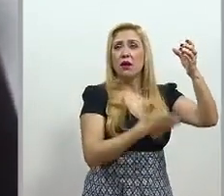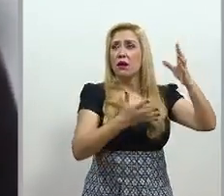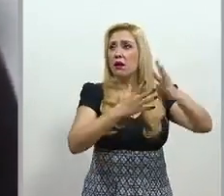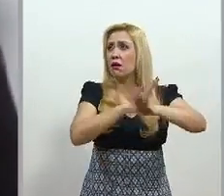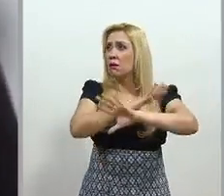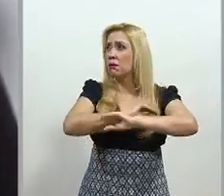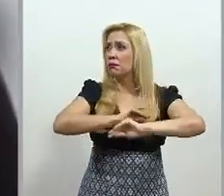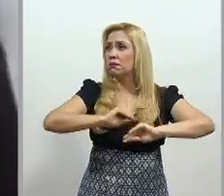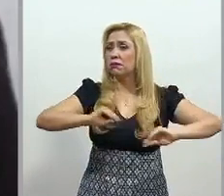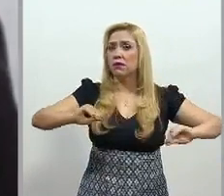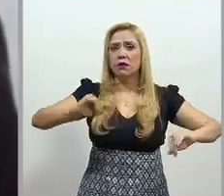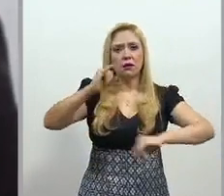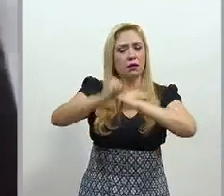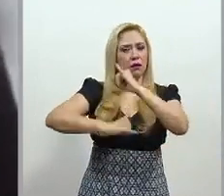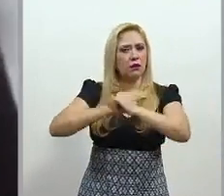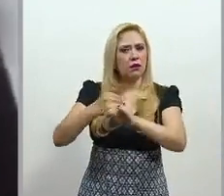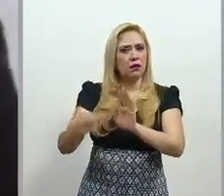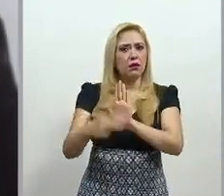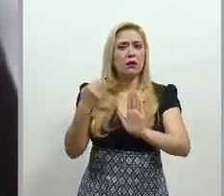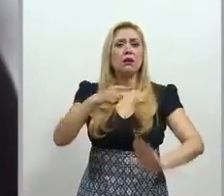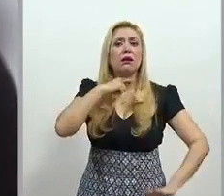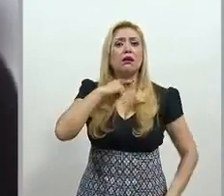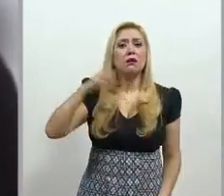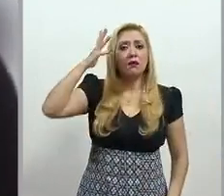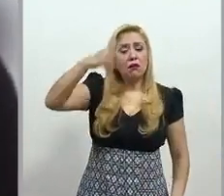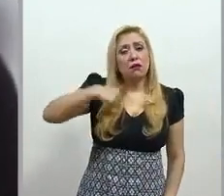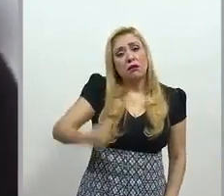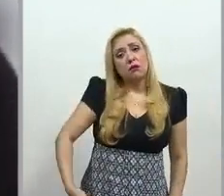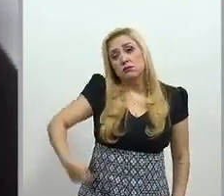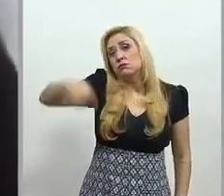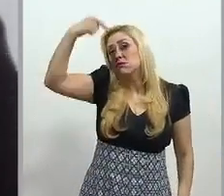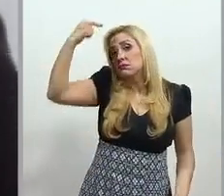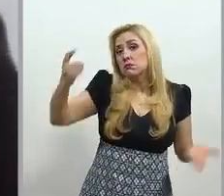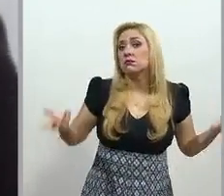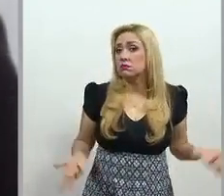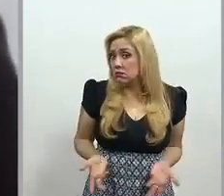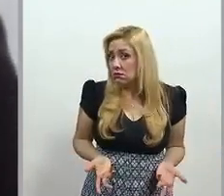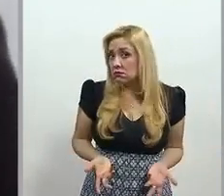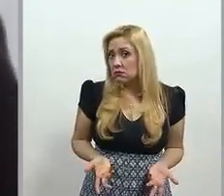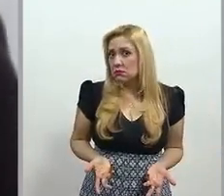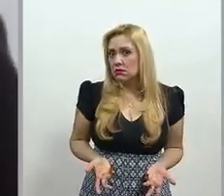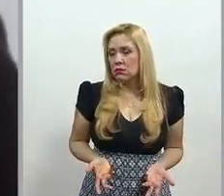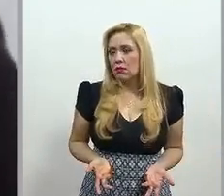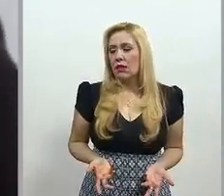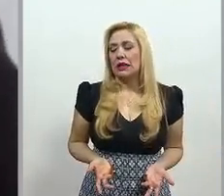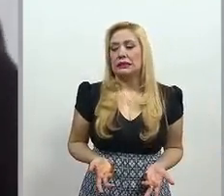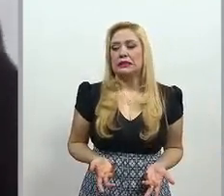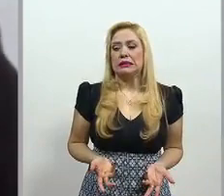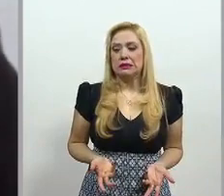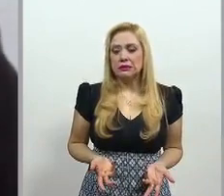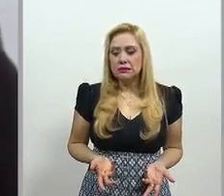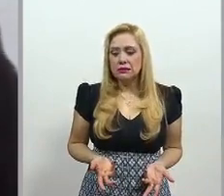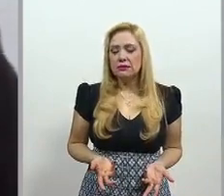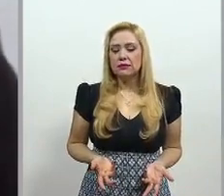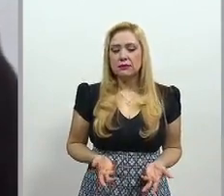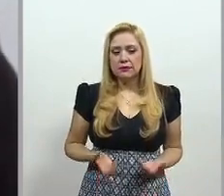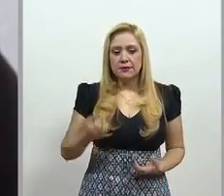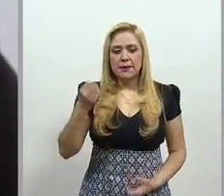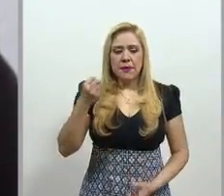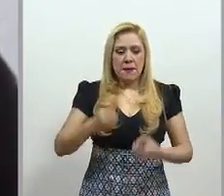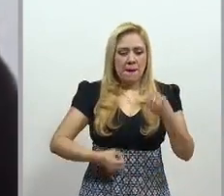compromisos internacionales, estaba amenazando sus derechos fundamentales. Y el resultado es que la Corte Suprema de Justicia